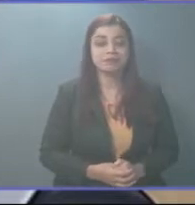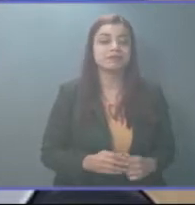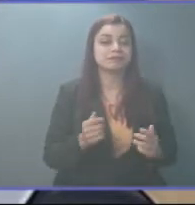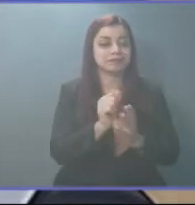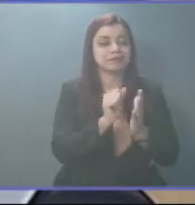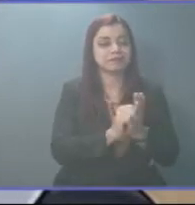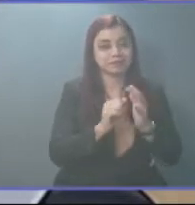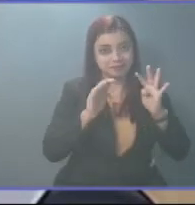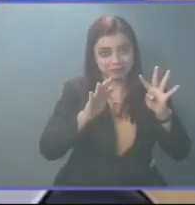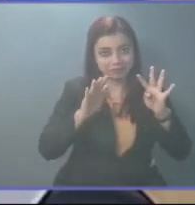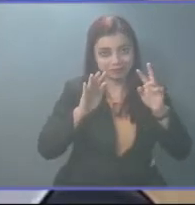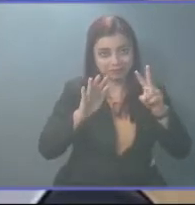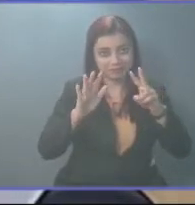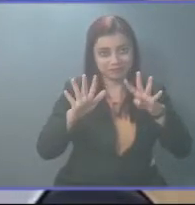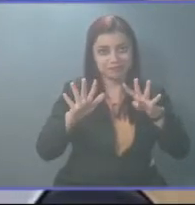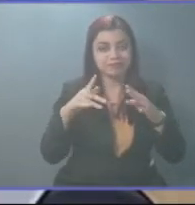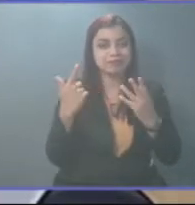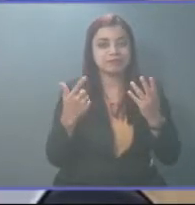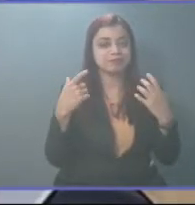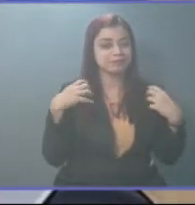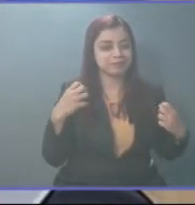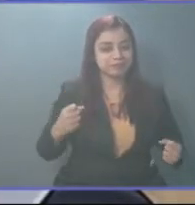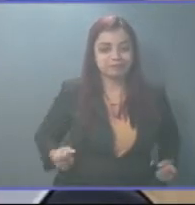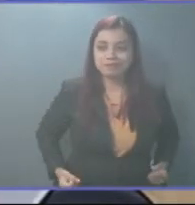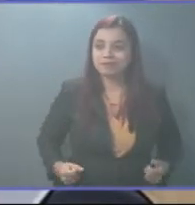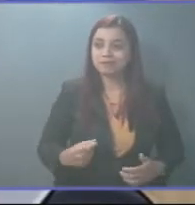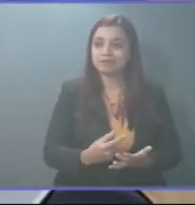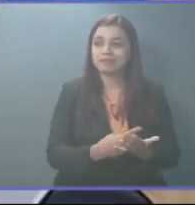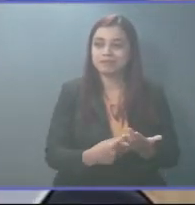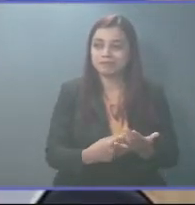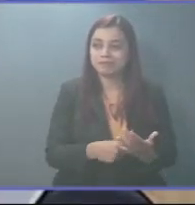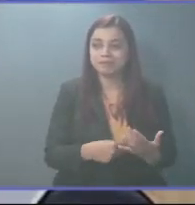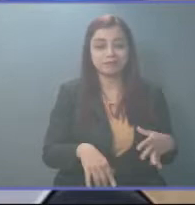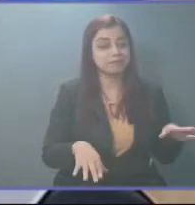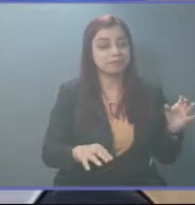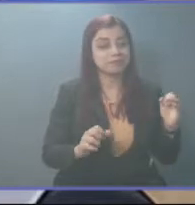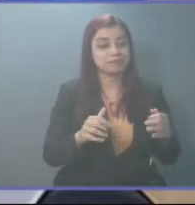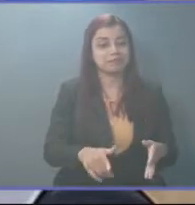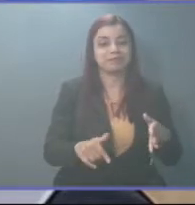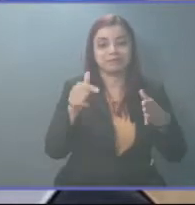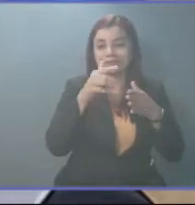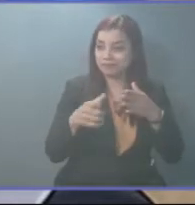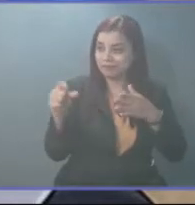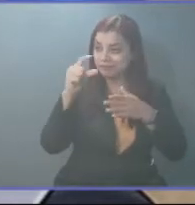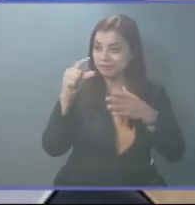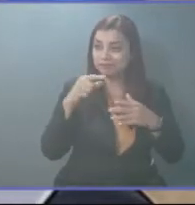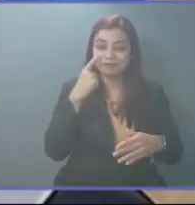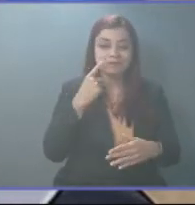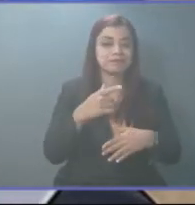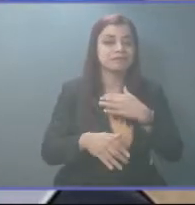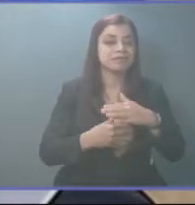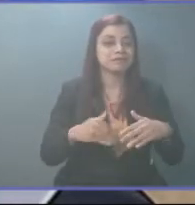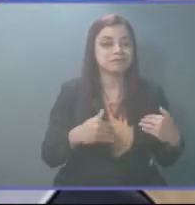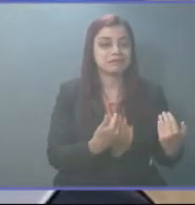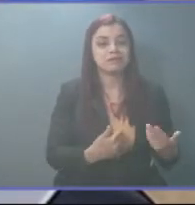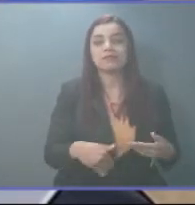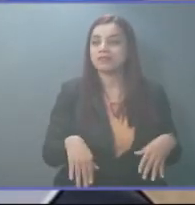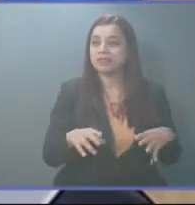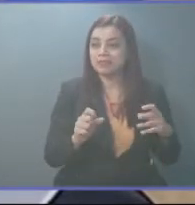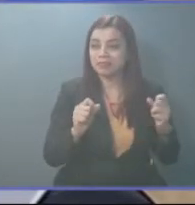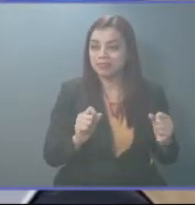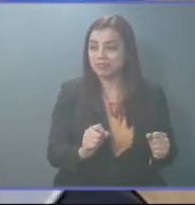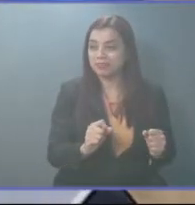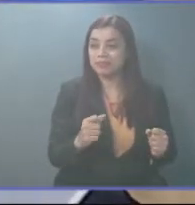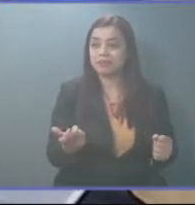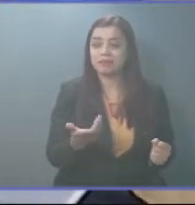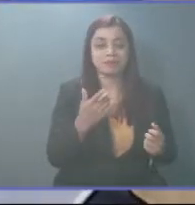Artículo 79. El Estado, a través de las municipalidades y de las instituciones públicas con competencia en la materia, creará centros de atención para